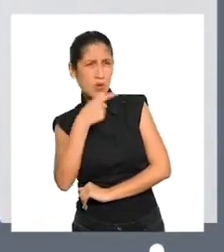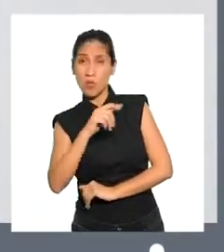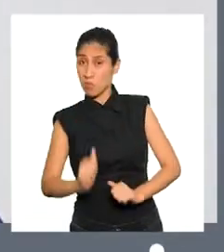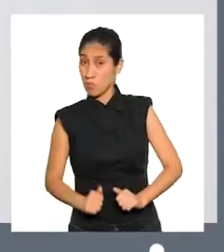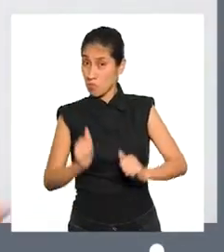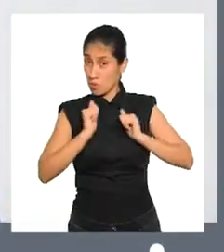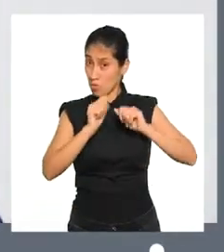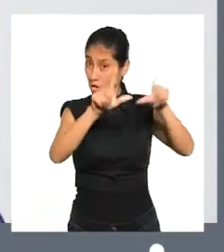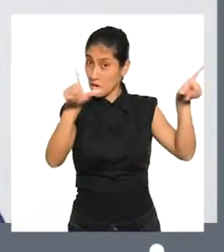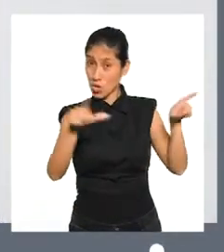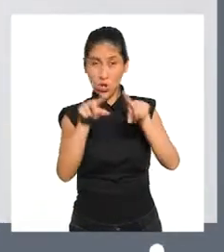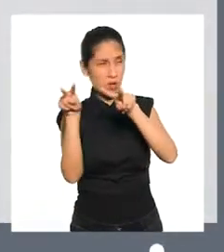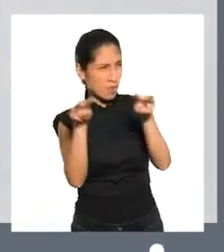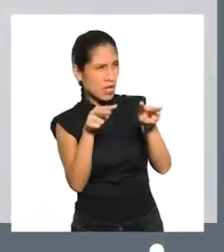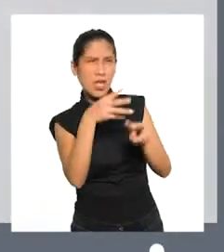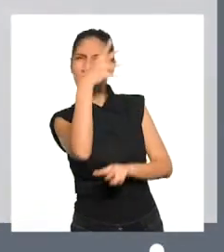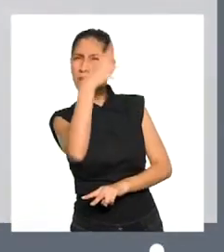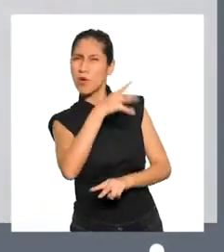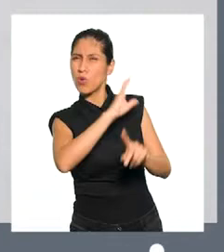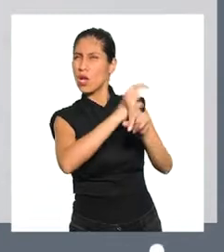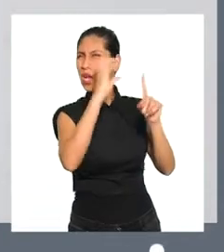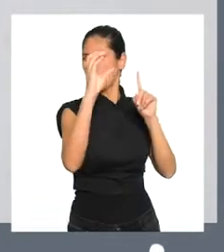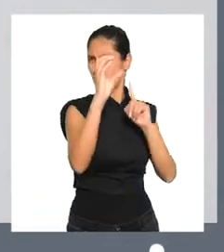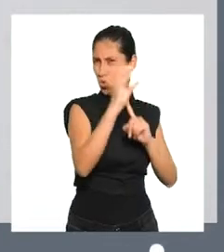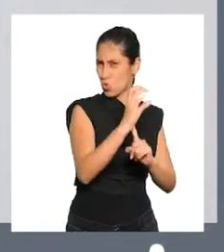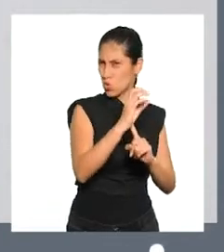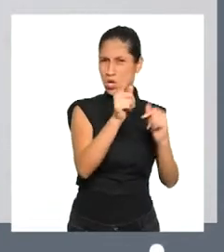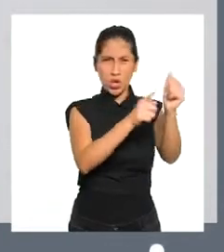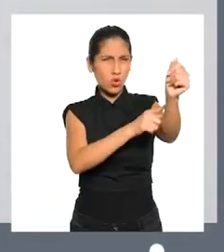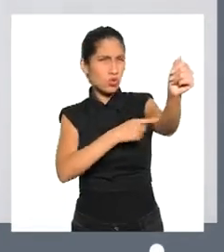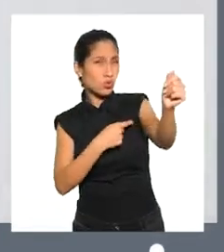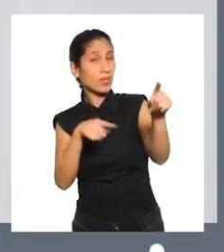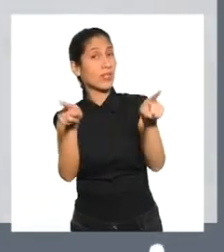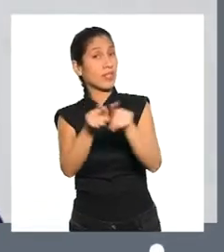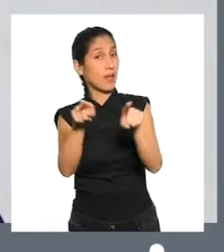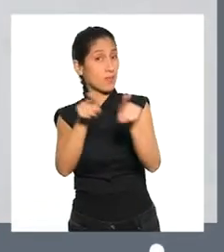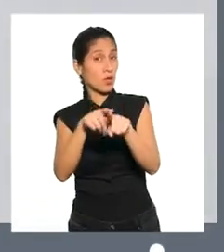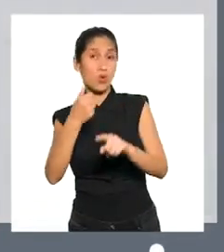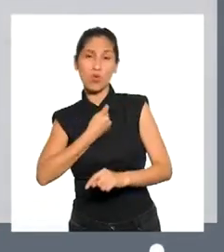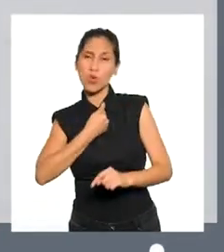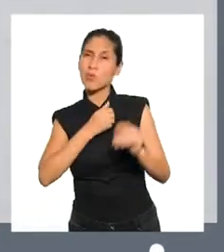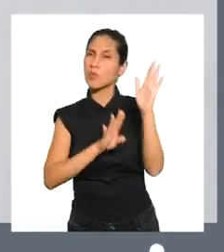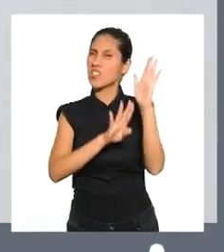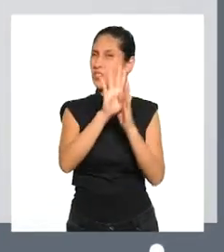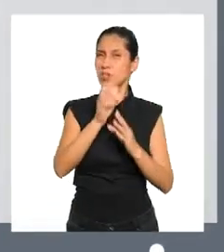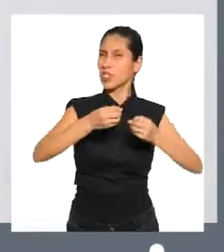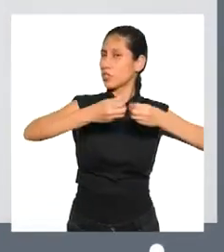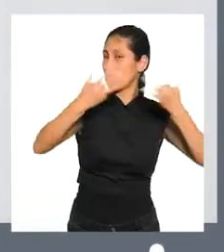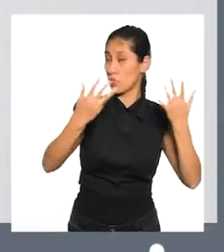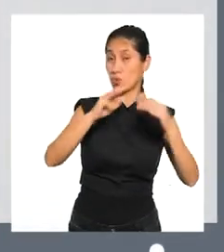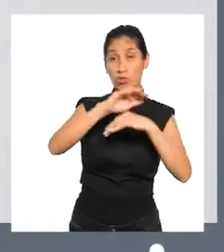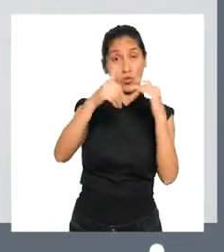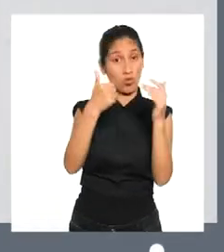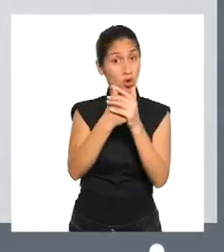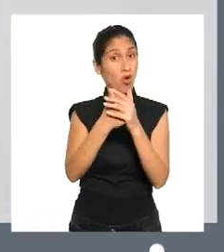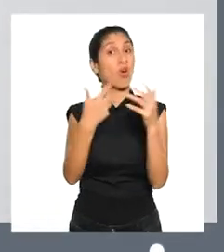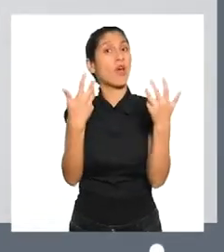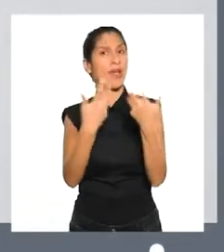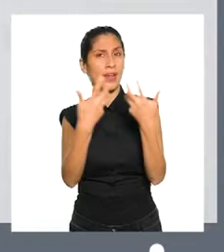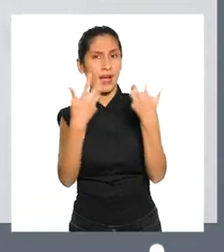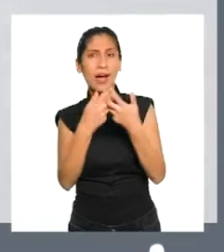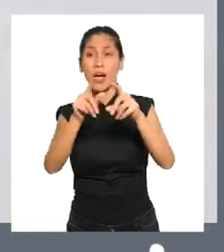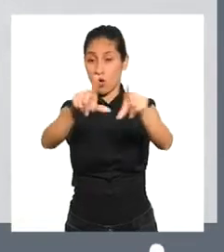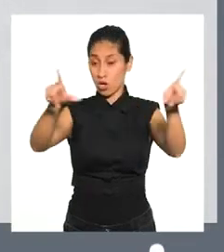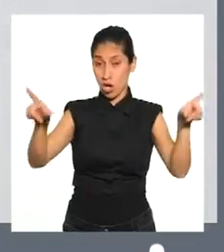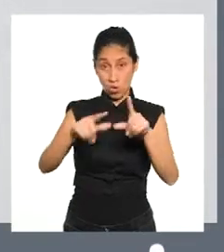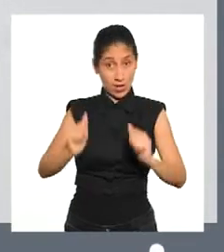nuestras costumbres y también cómo nos desarrollamos como persona. Todo esto va a definir en el ambiente en que nos encontremos y